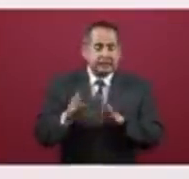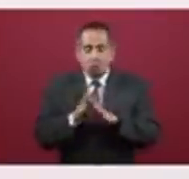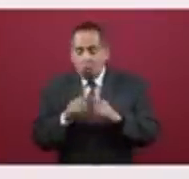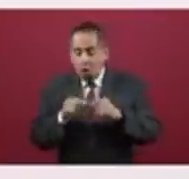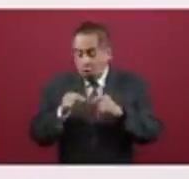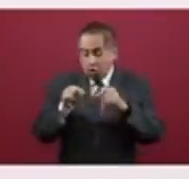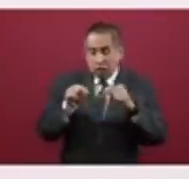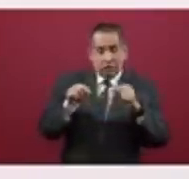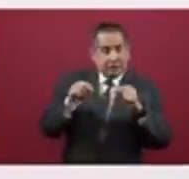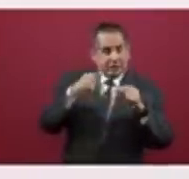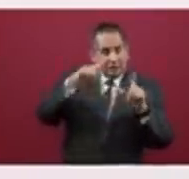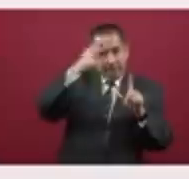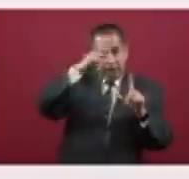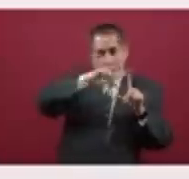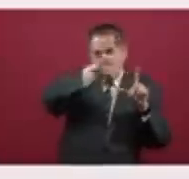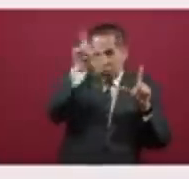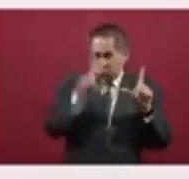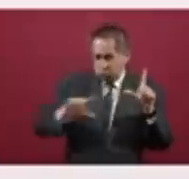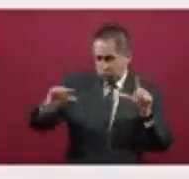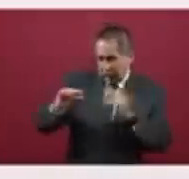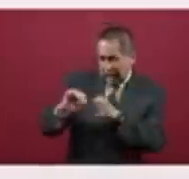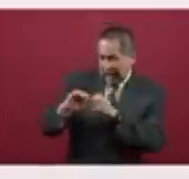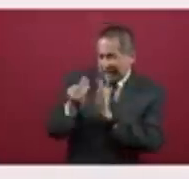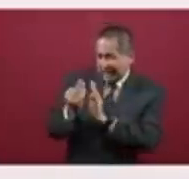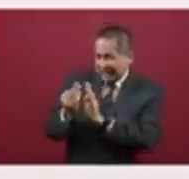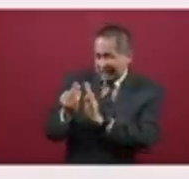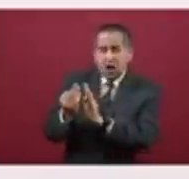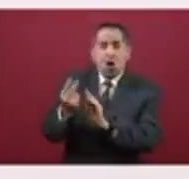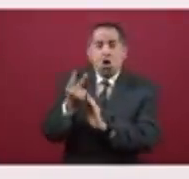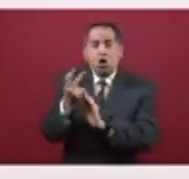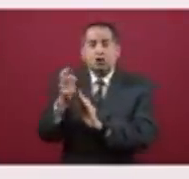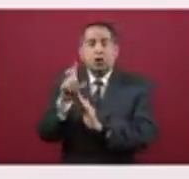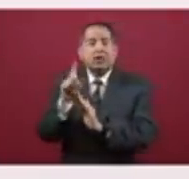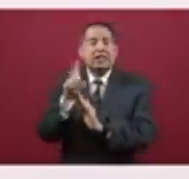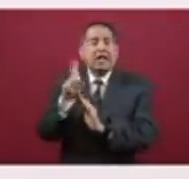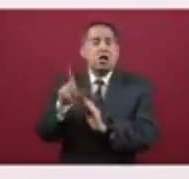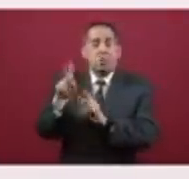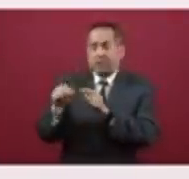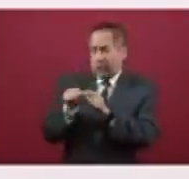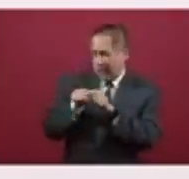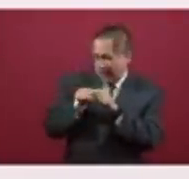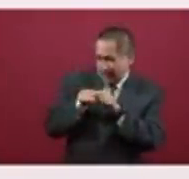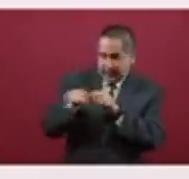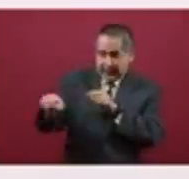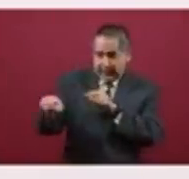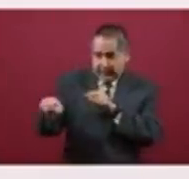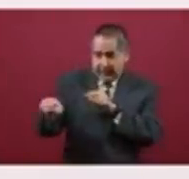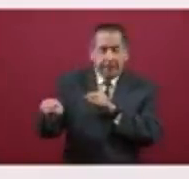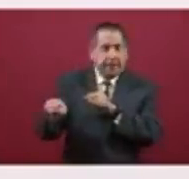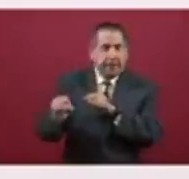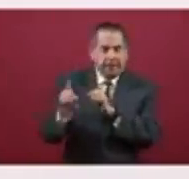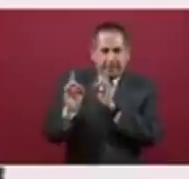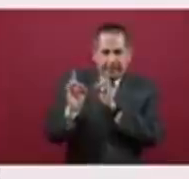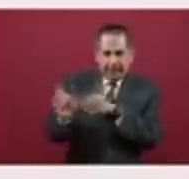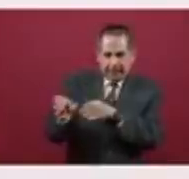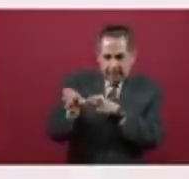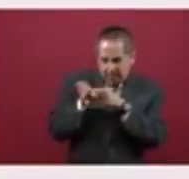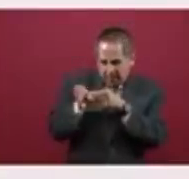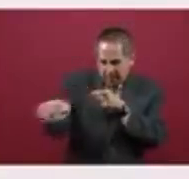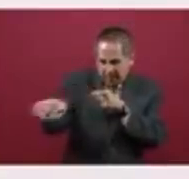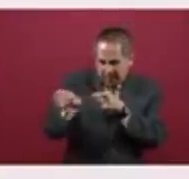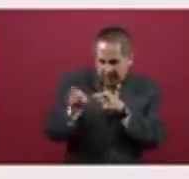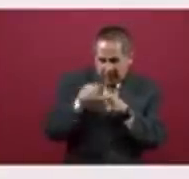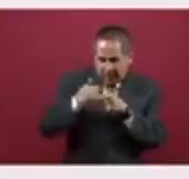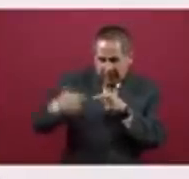de 230 kilómetros en línea recta de nuestro territorio